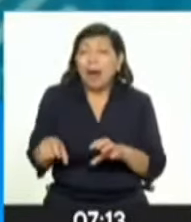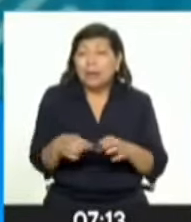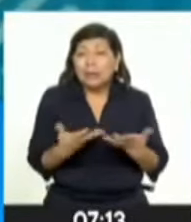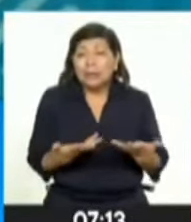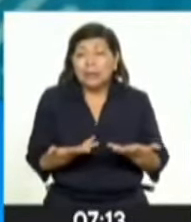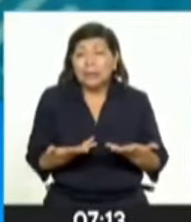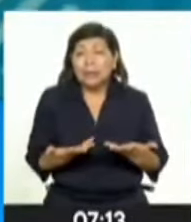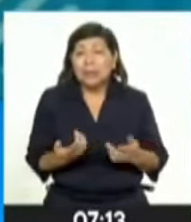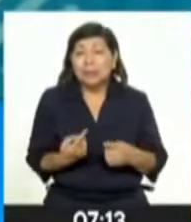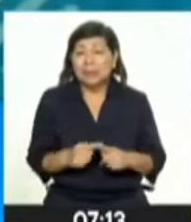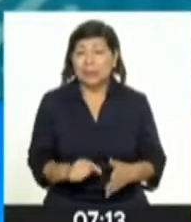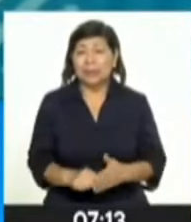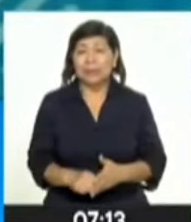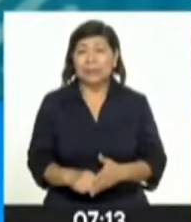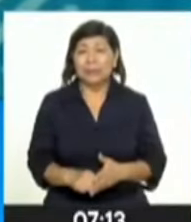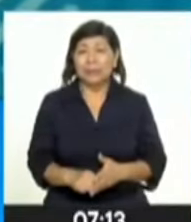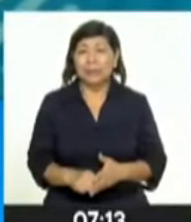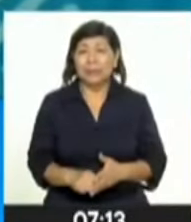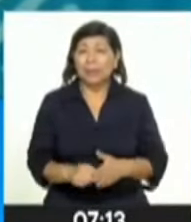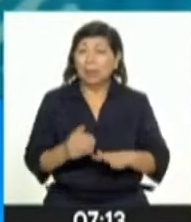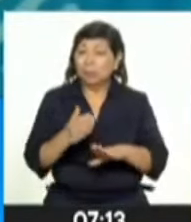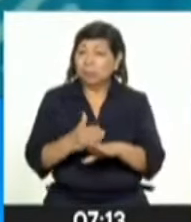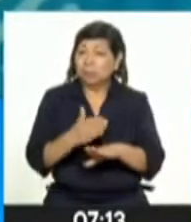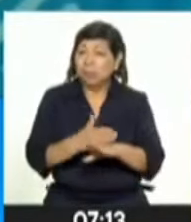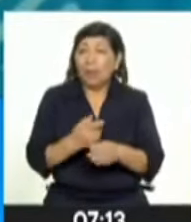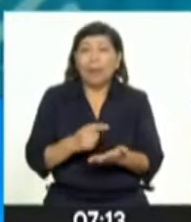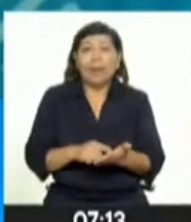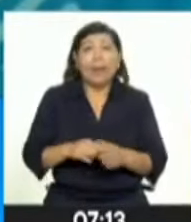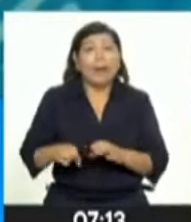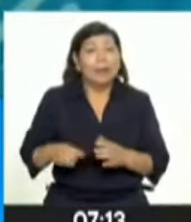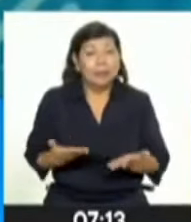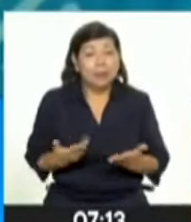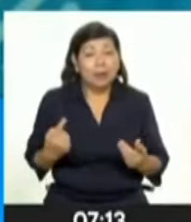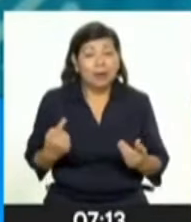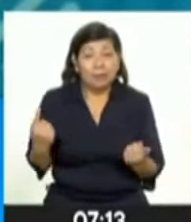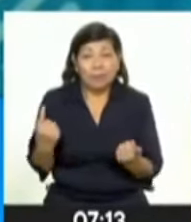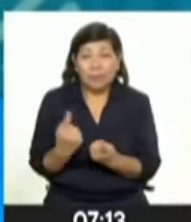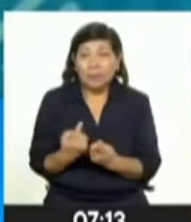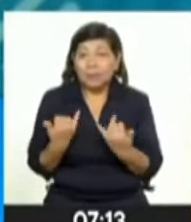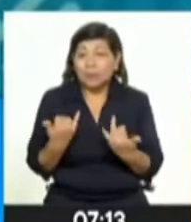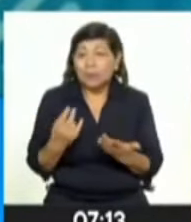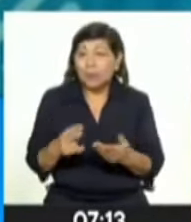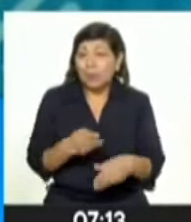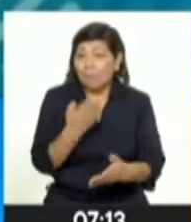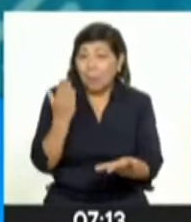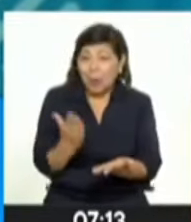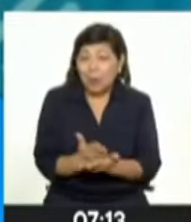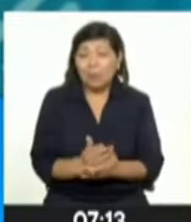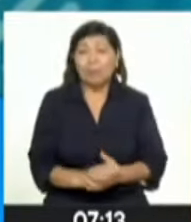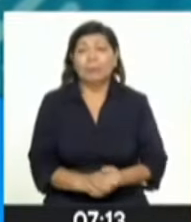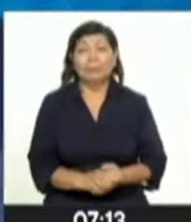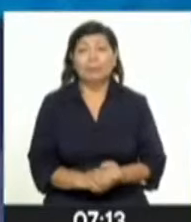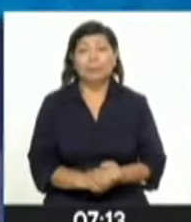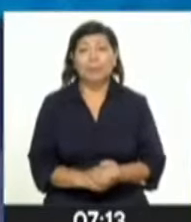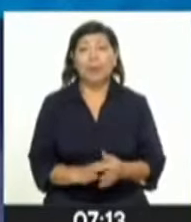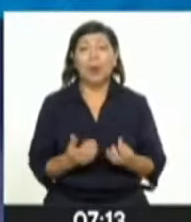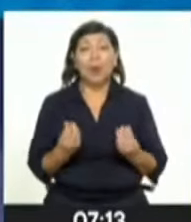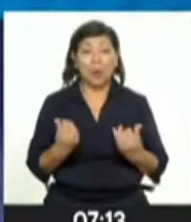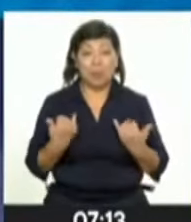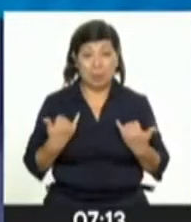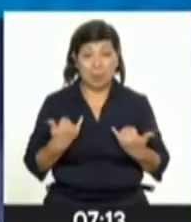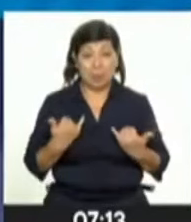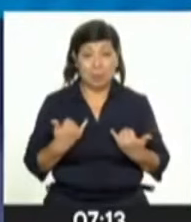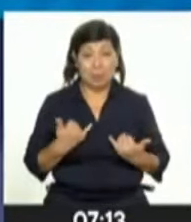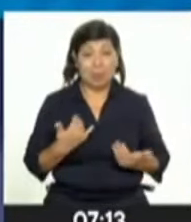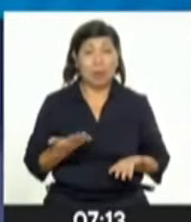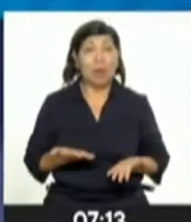esfuerzos para finalmente desarrollar acciones inmediatas frente a hechos de esta naturaleza, ministro? A ver, nosotros como ministerio